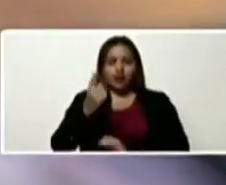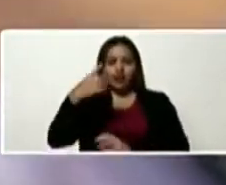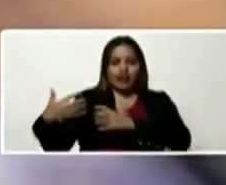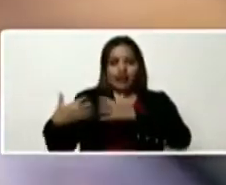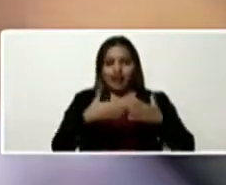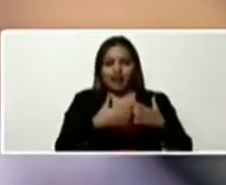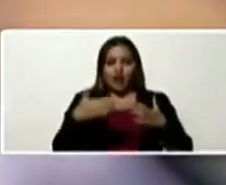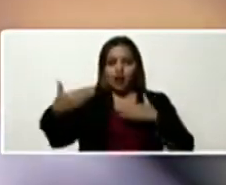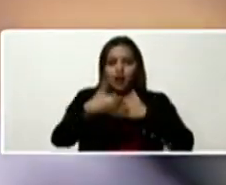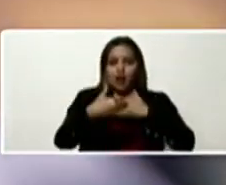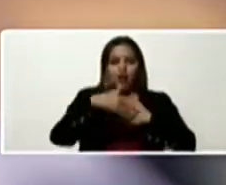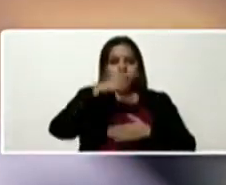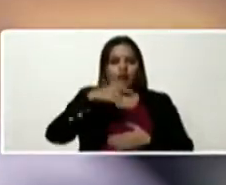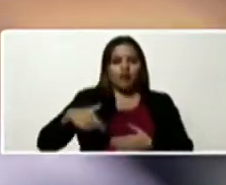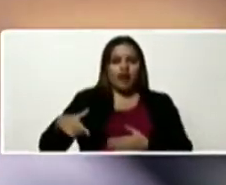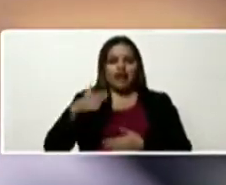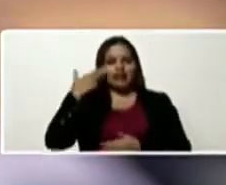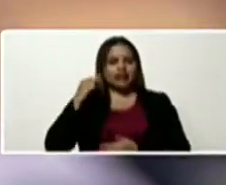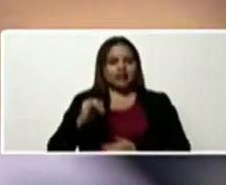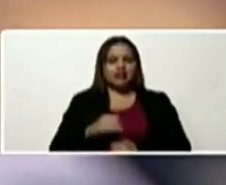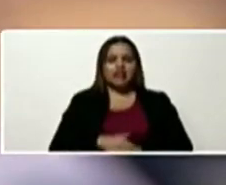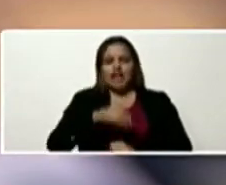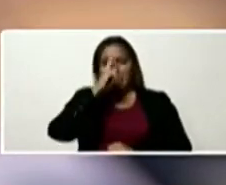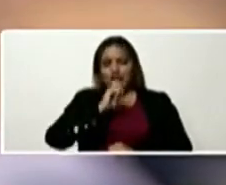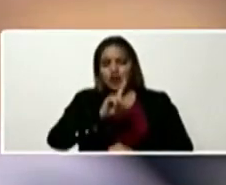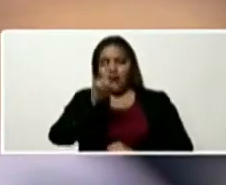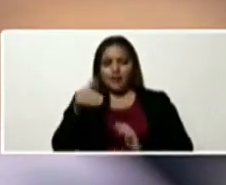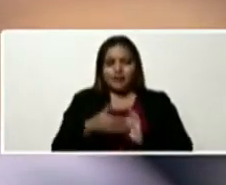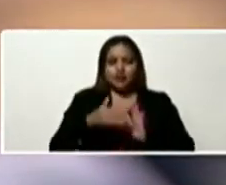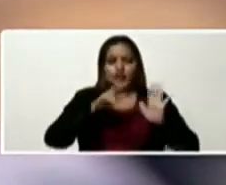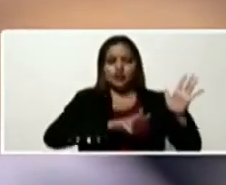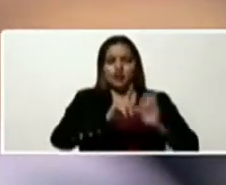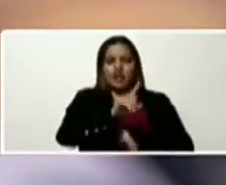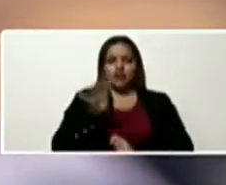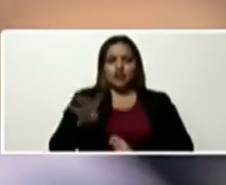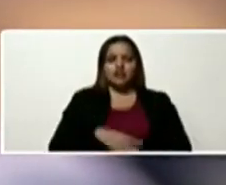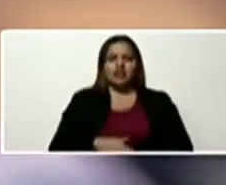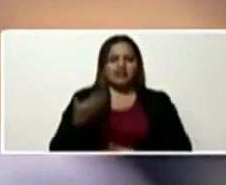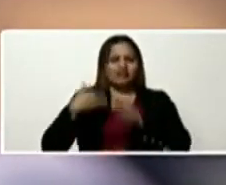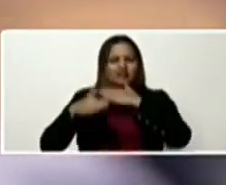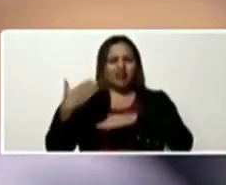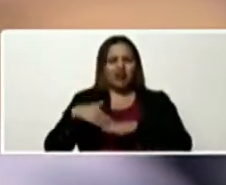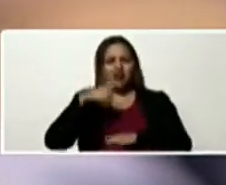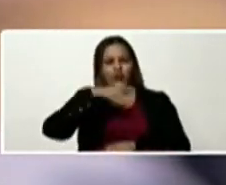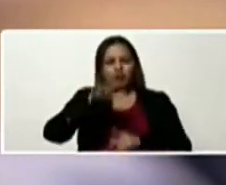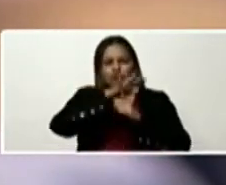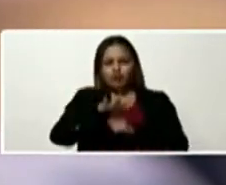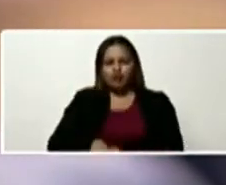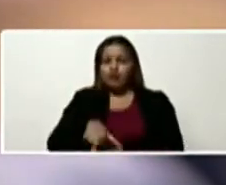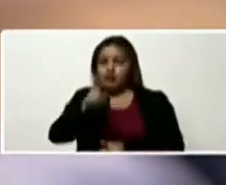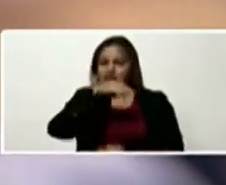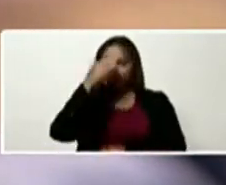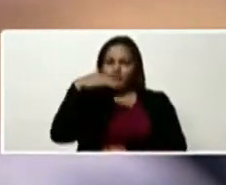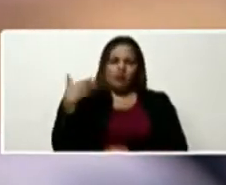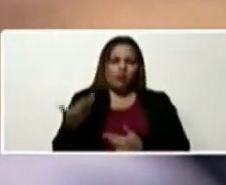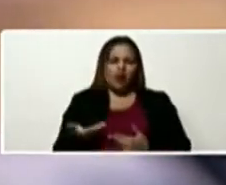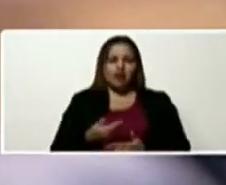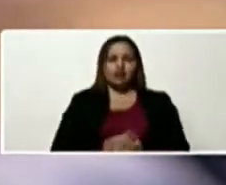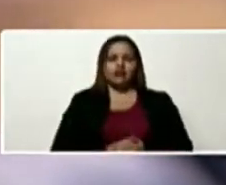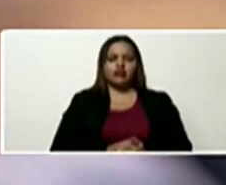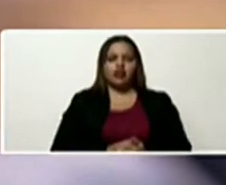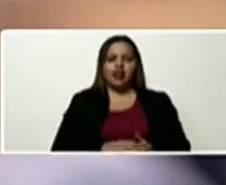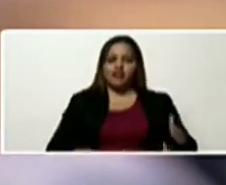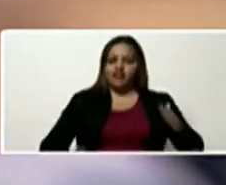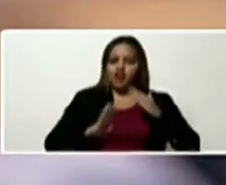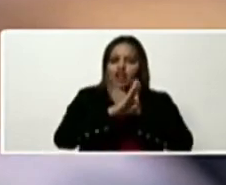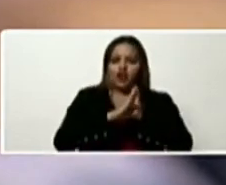el pueblo de Haití en 1814 de las antiguas potencias coloniales, ¿ustedes saben cuál era? El